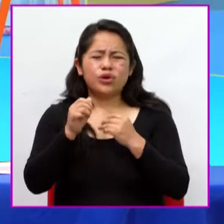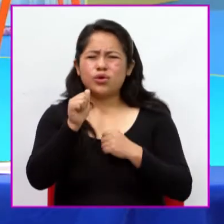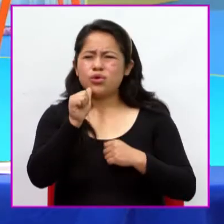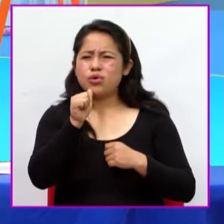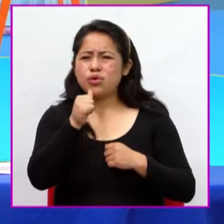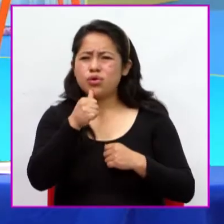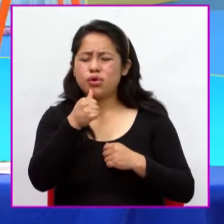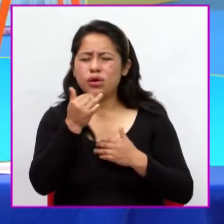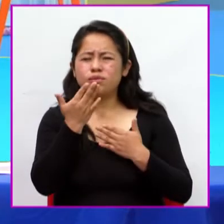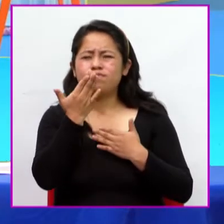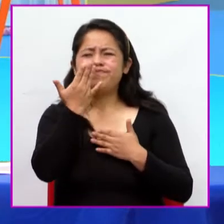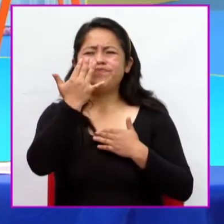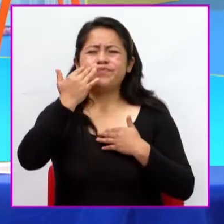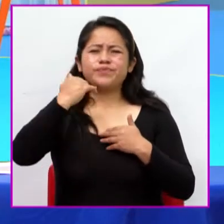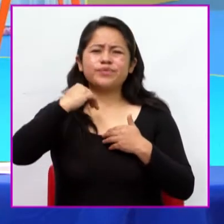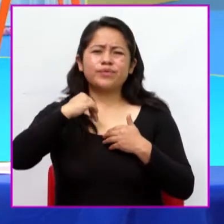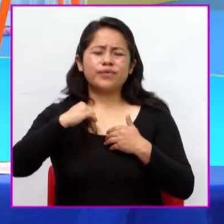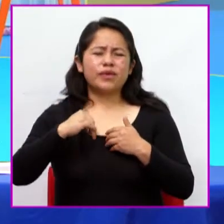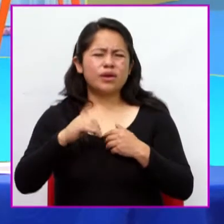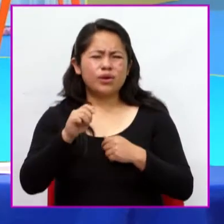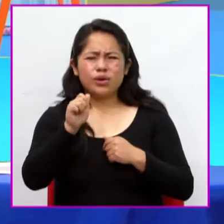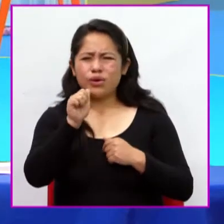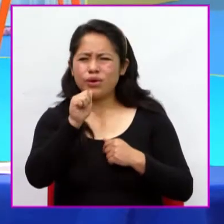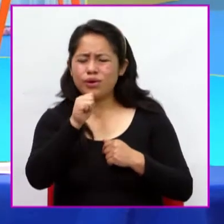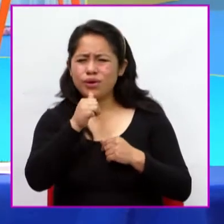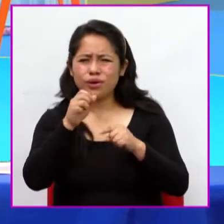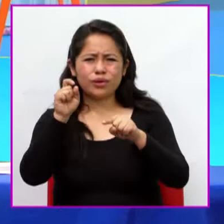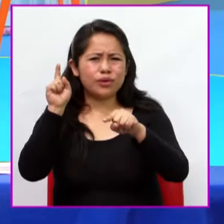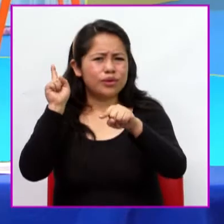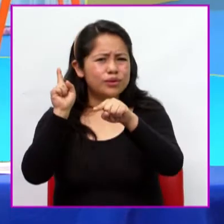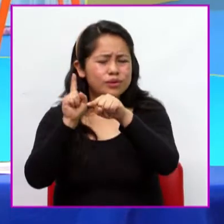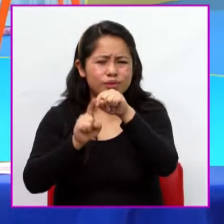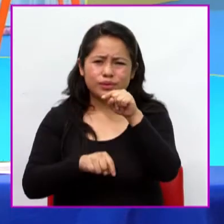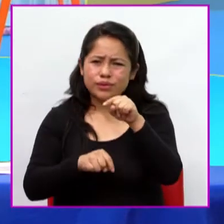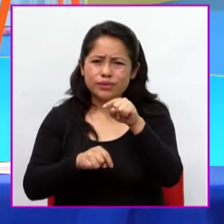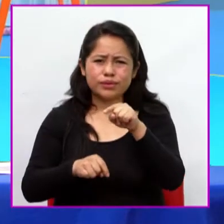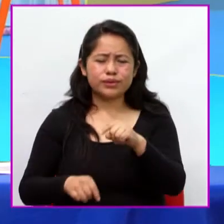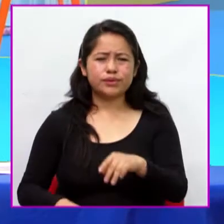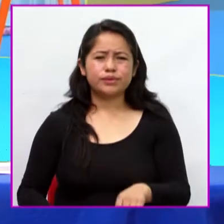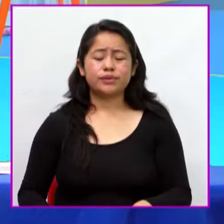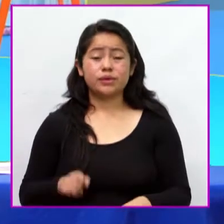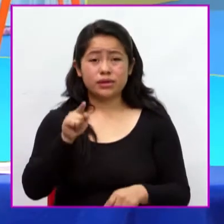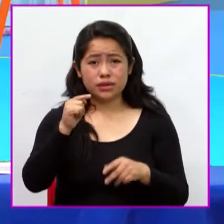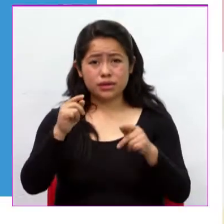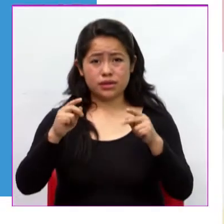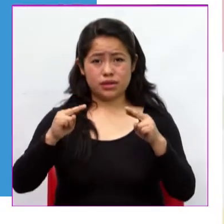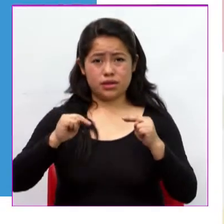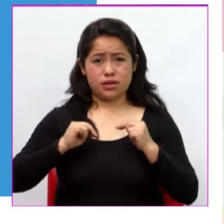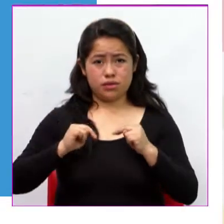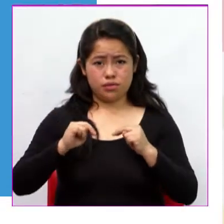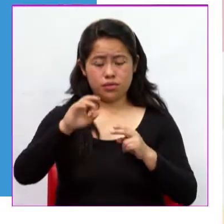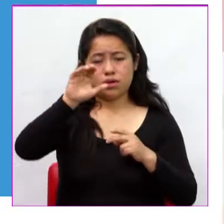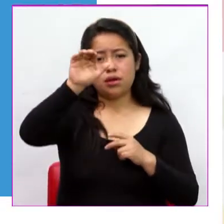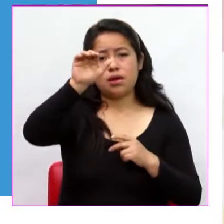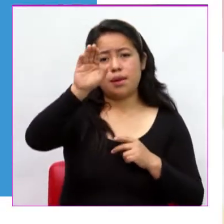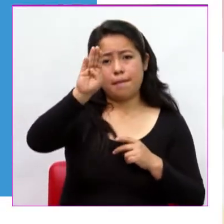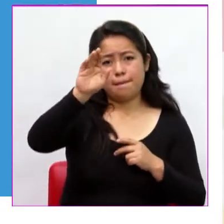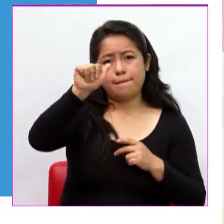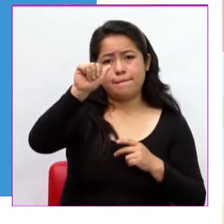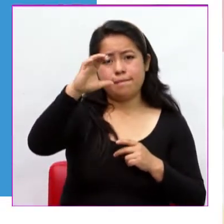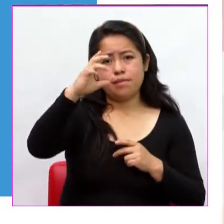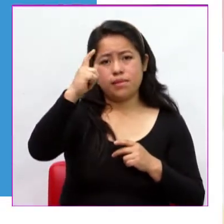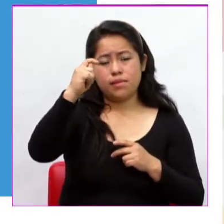no puede transportar el oxígeno. Esta neumonía puede ser causada por bacterias,